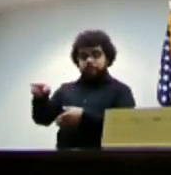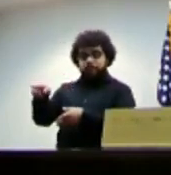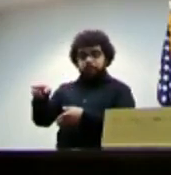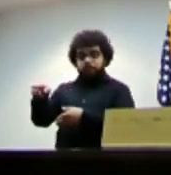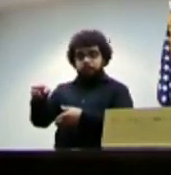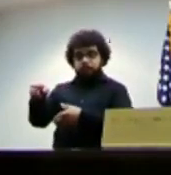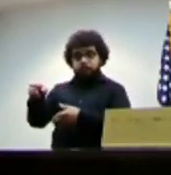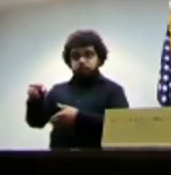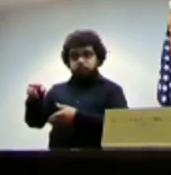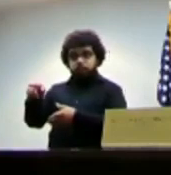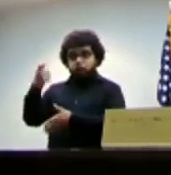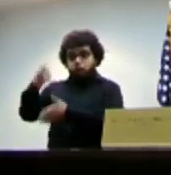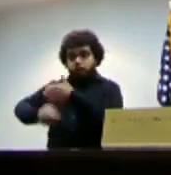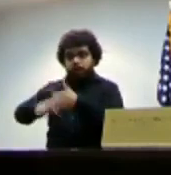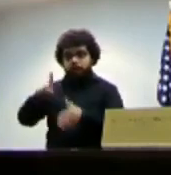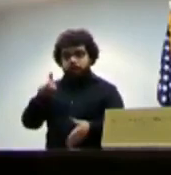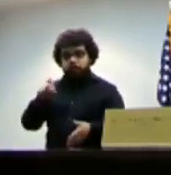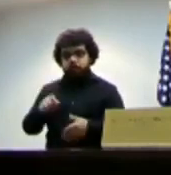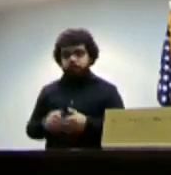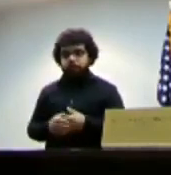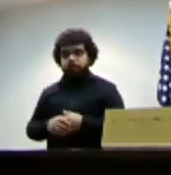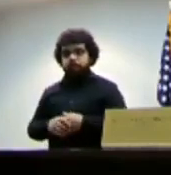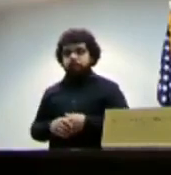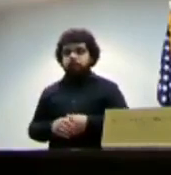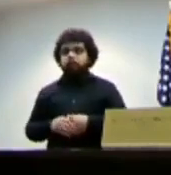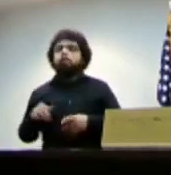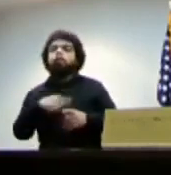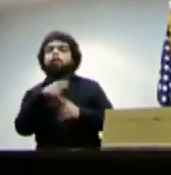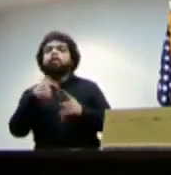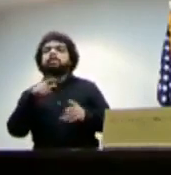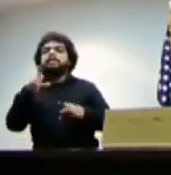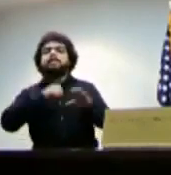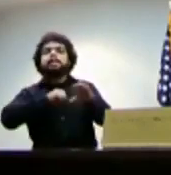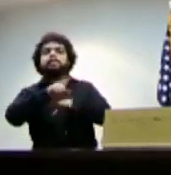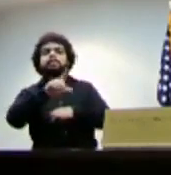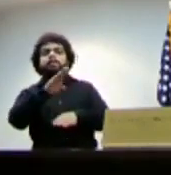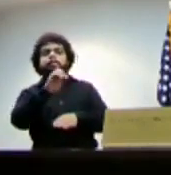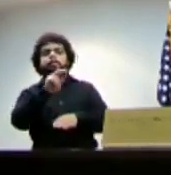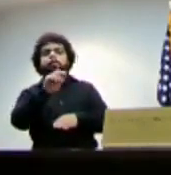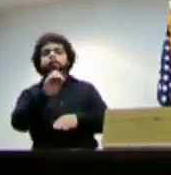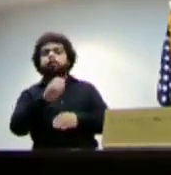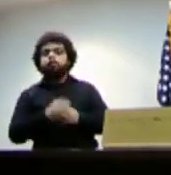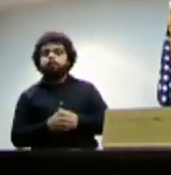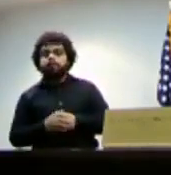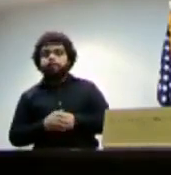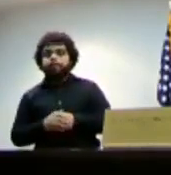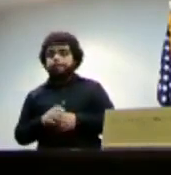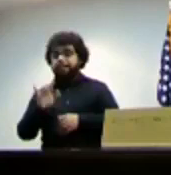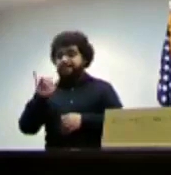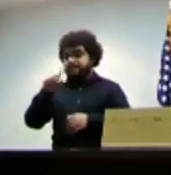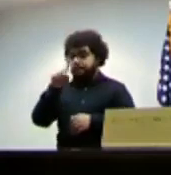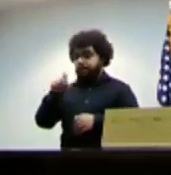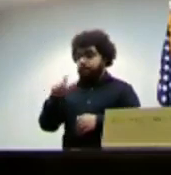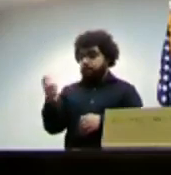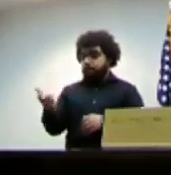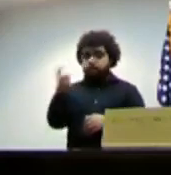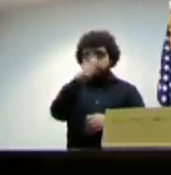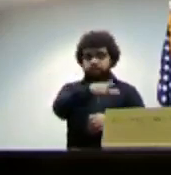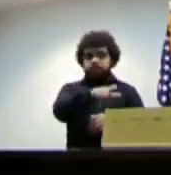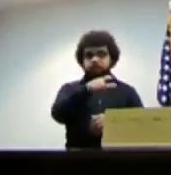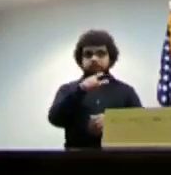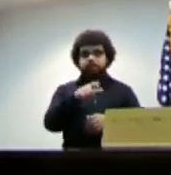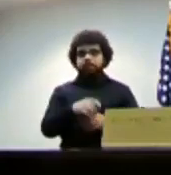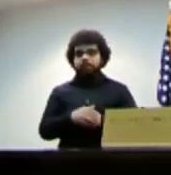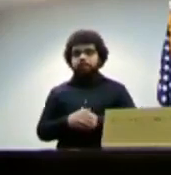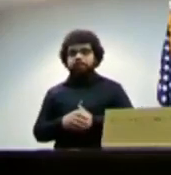gastos o no? Cuando se hacían emisiones de bonos. Sí, bueno, esa pregunta se la voy a referir. Perfecto, que sea emisión de bono.